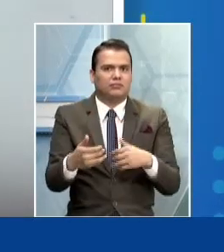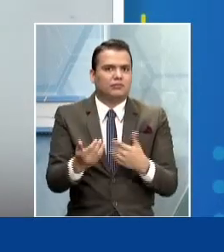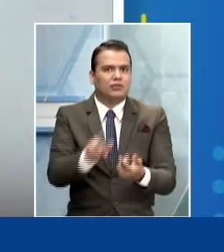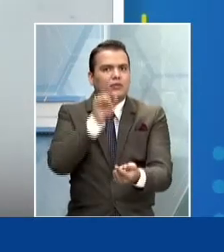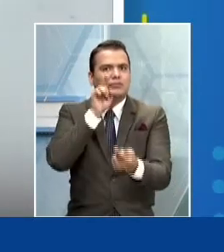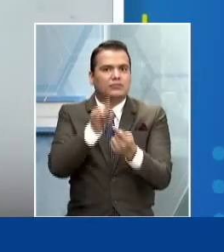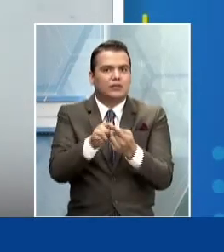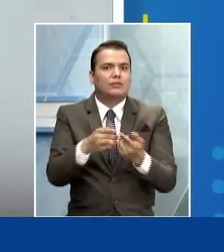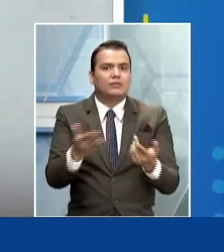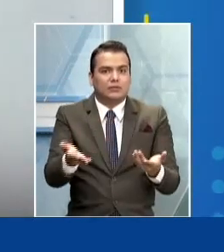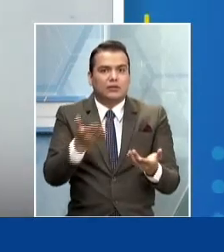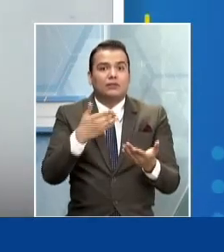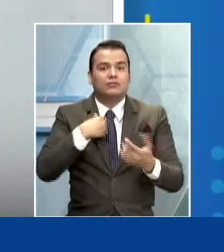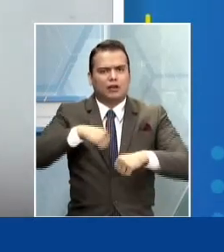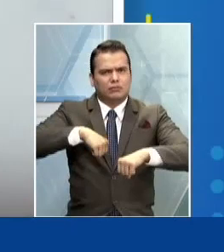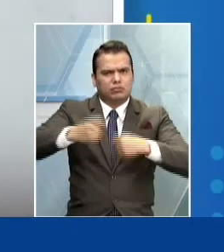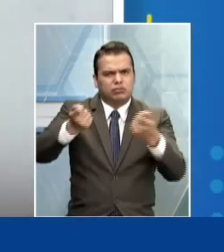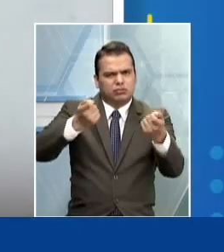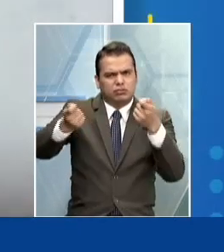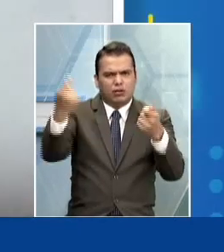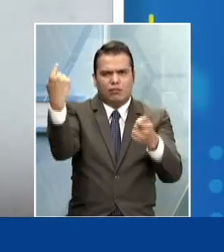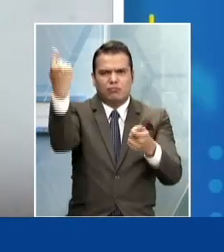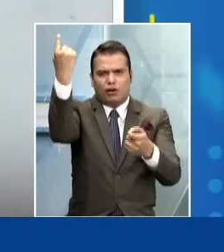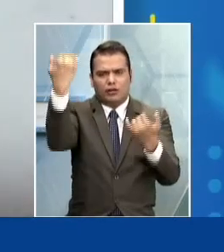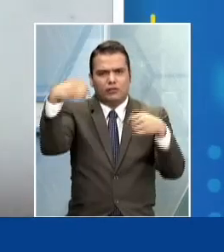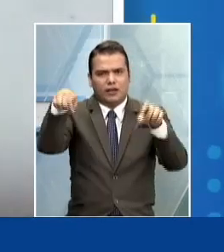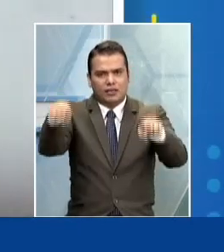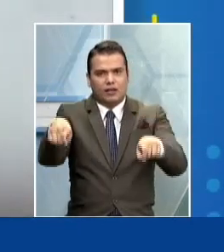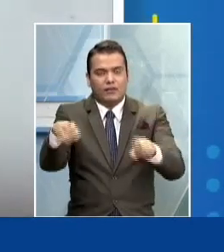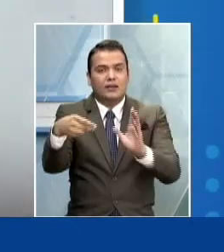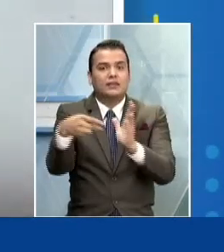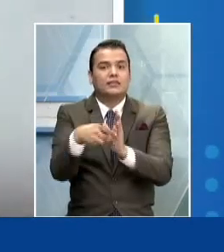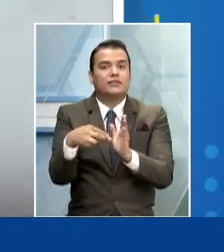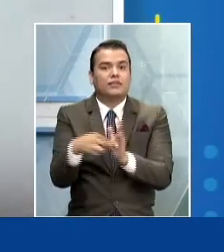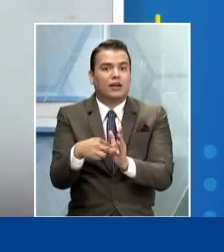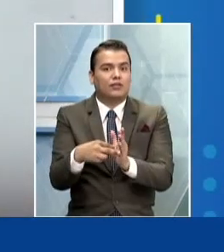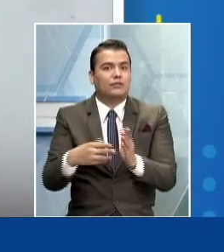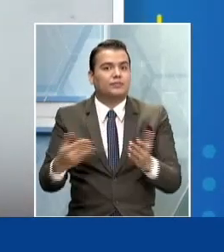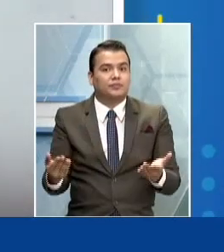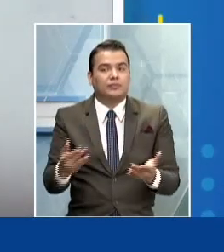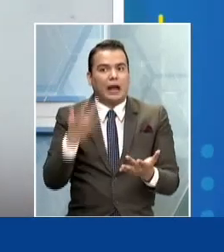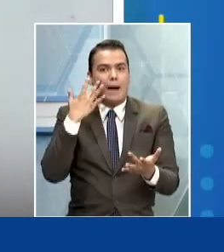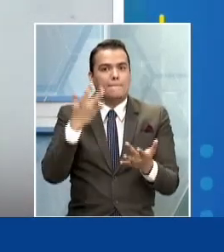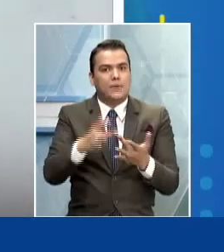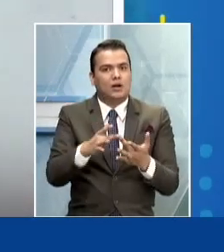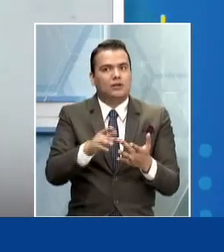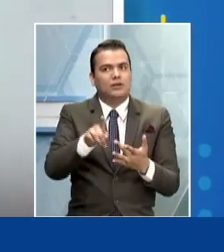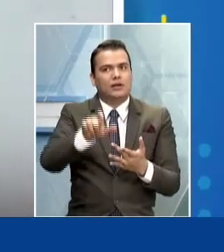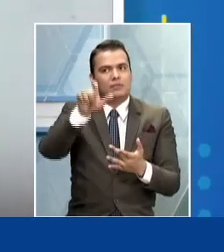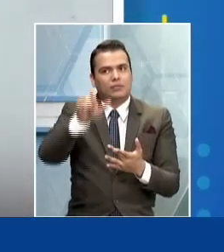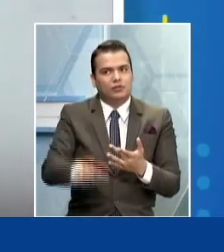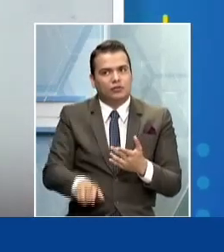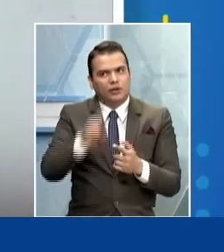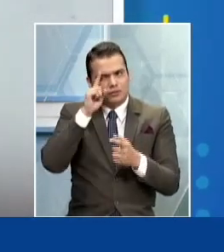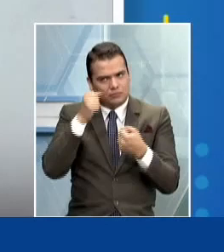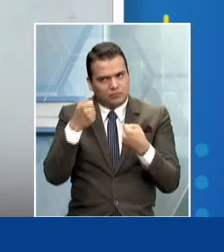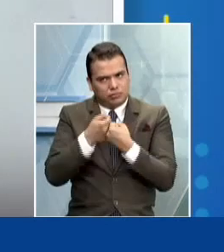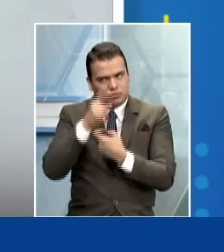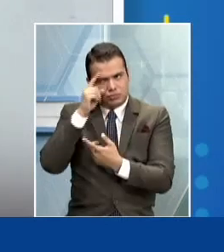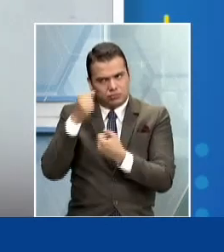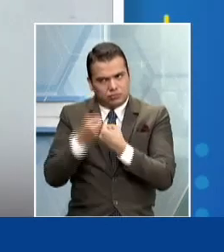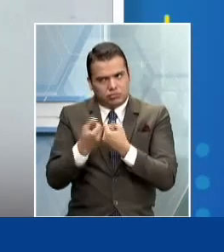conseguir mayor capital político. Y eso significa que se tratará de buscar alianzas o coaliciones